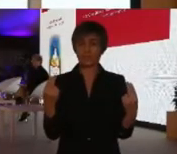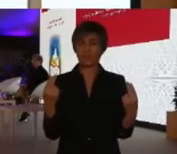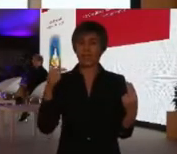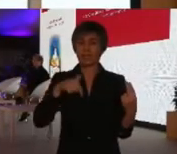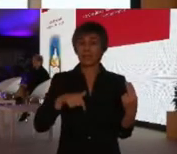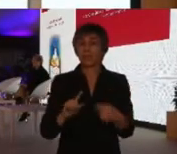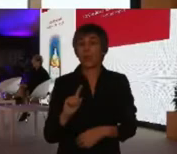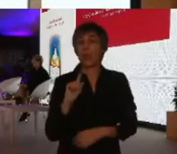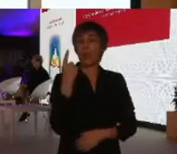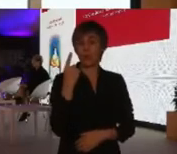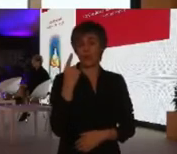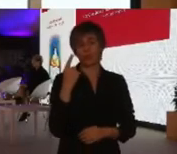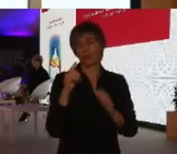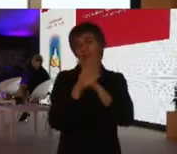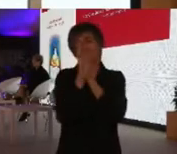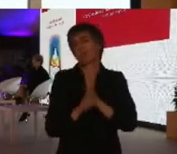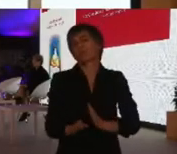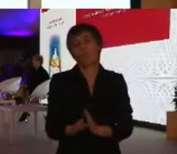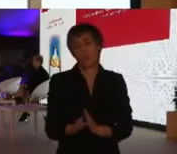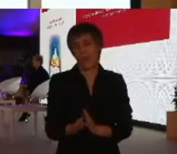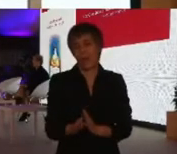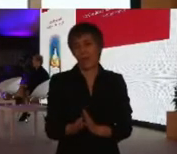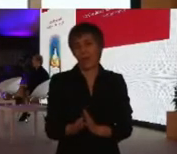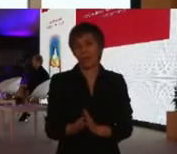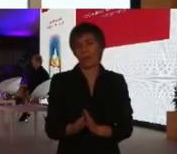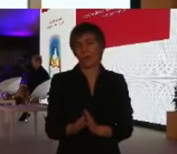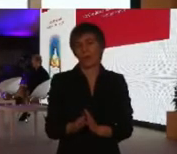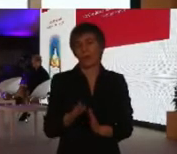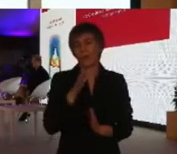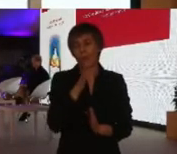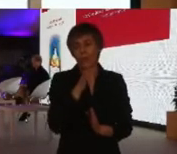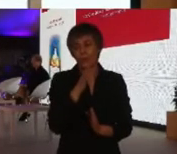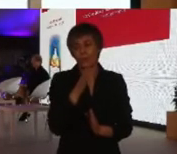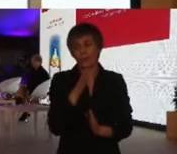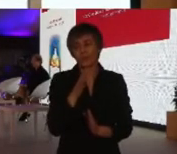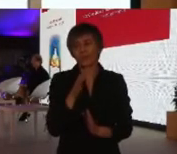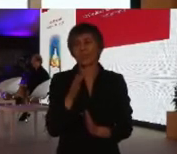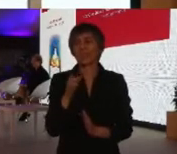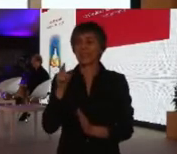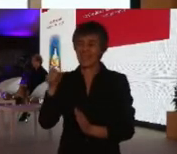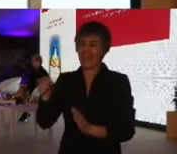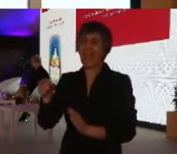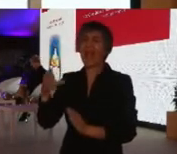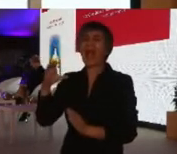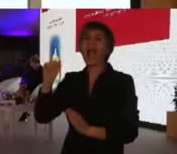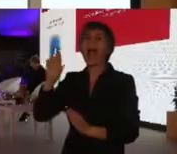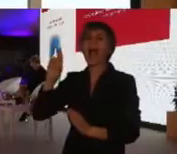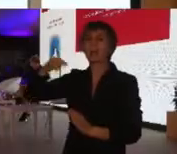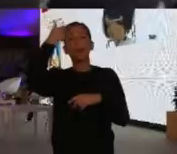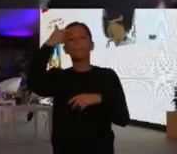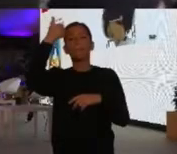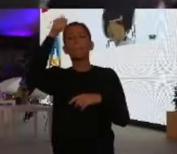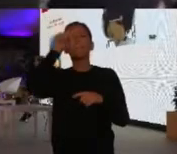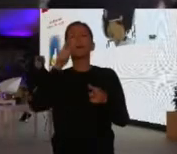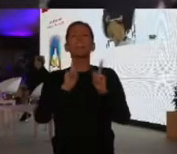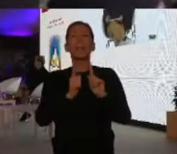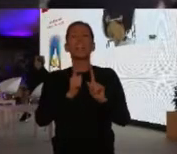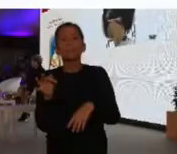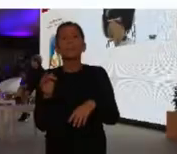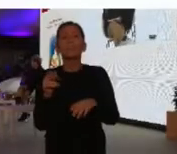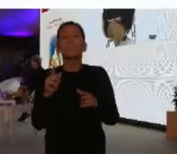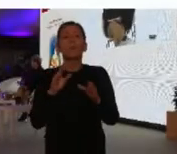uno de los resultados de esa petición que me hizo Carmela.